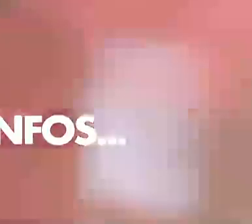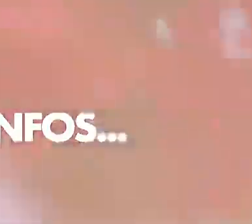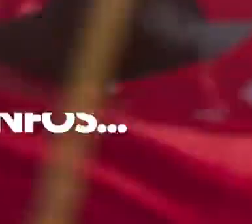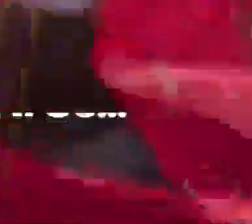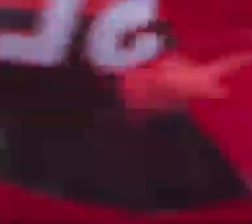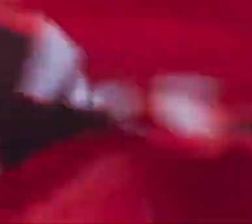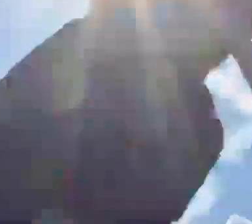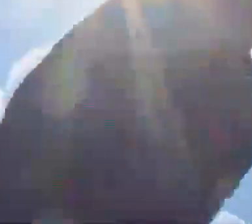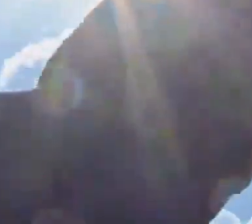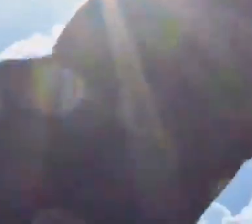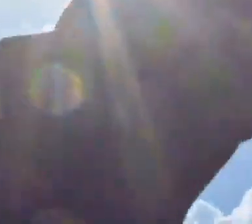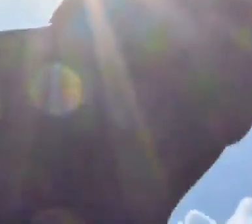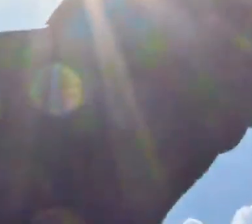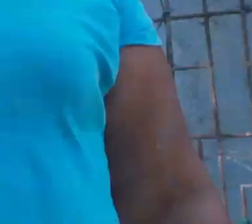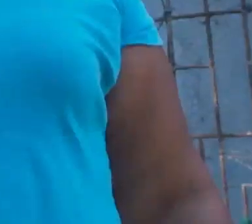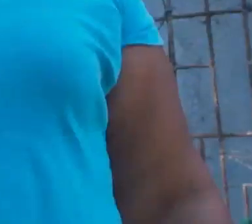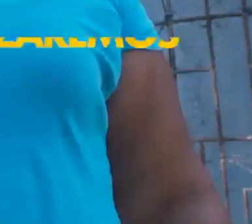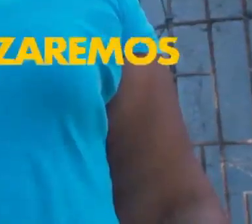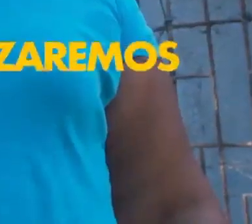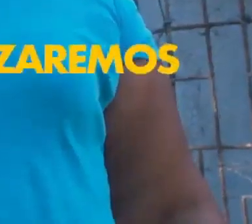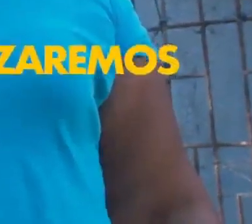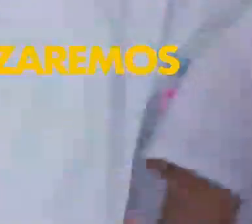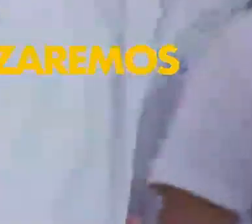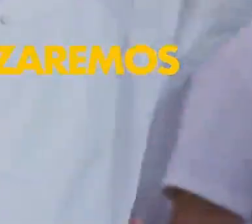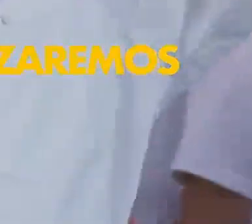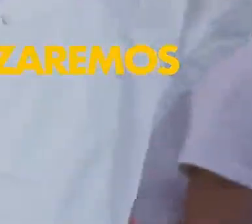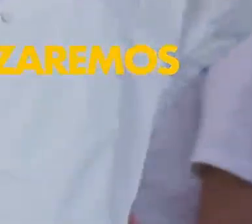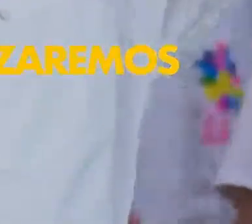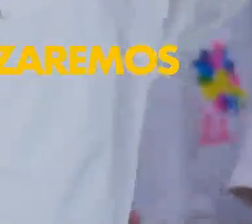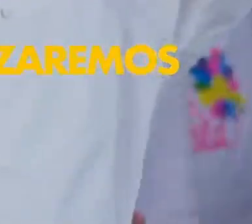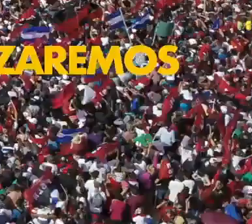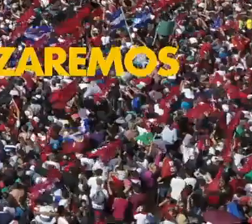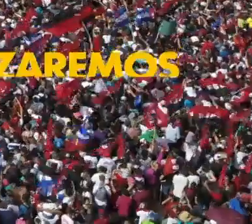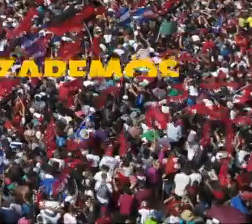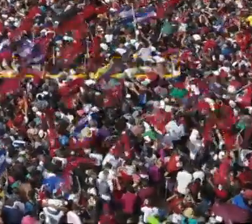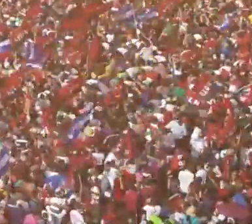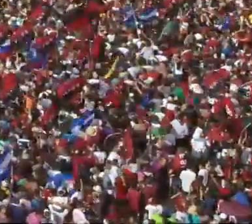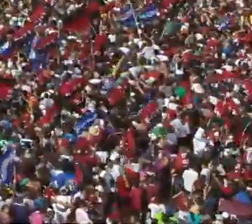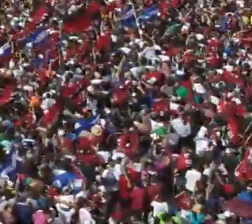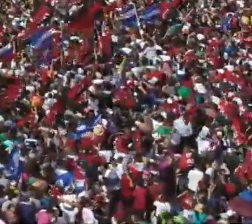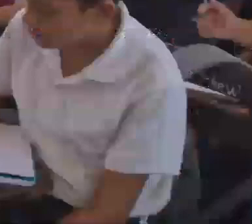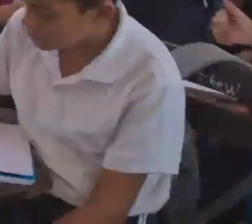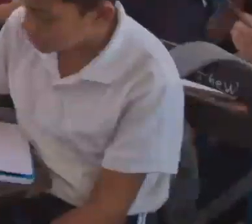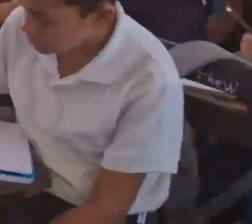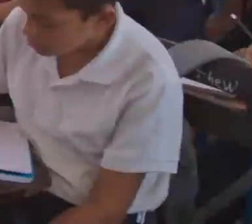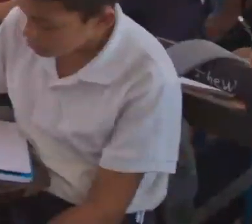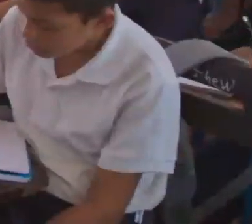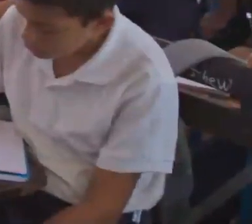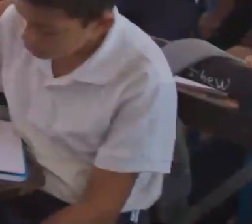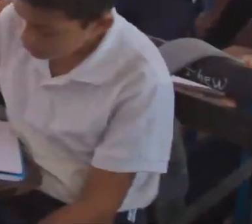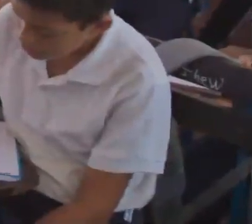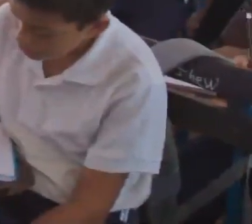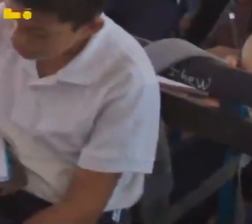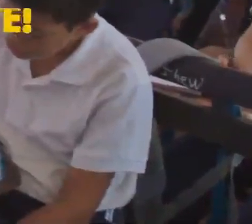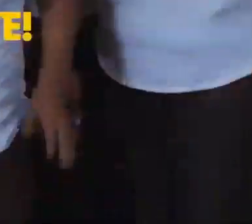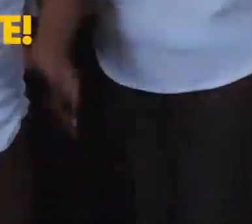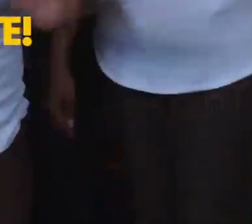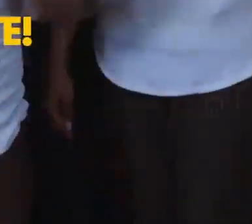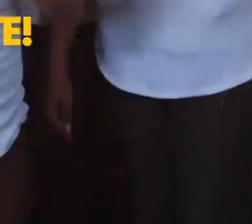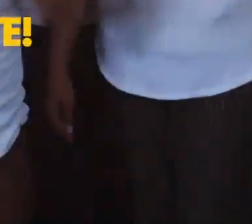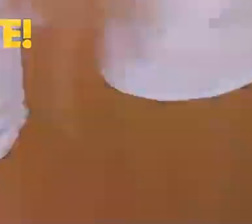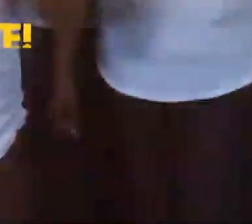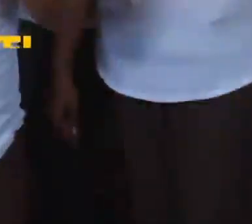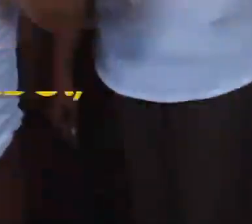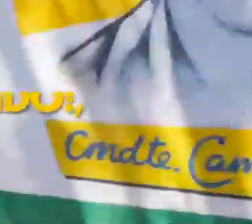los triunfos, los de ayer, los de hoy, los que alcanzaremos en el futuro. Llenos de amor y paz,